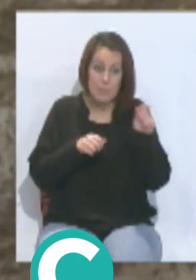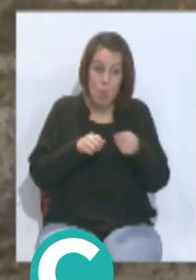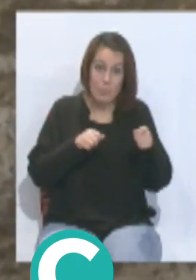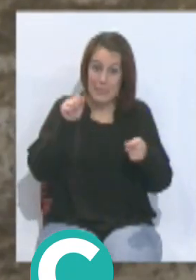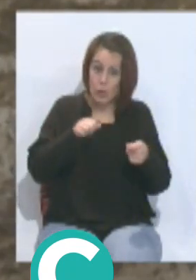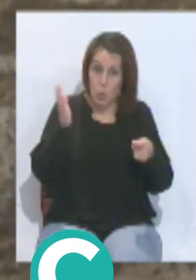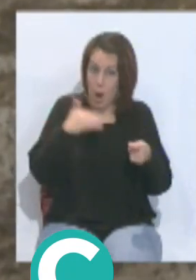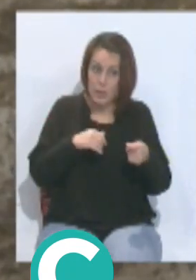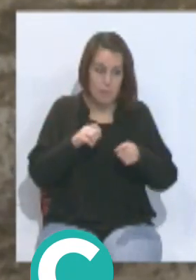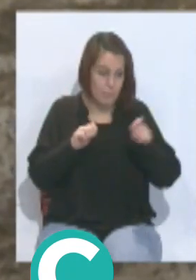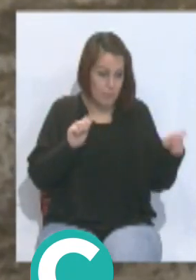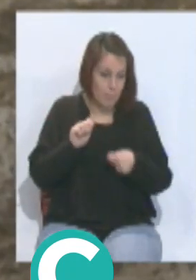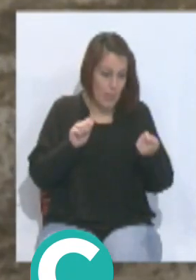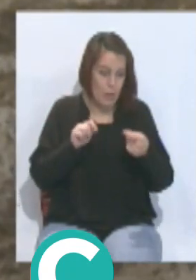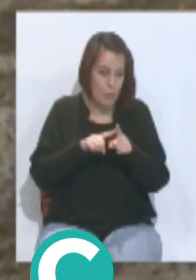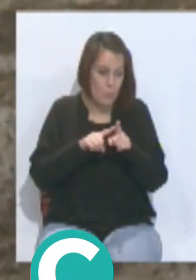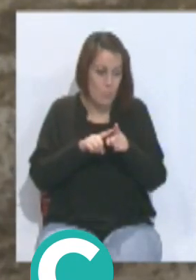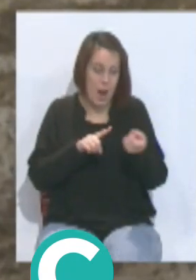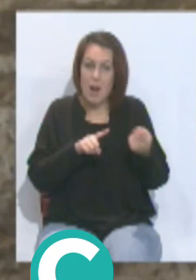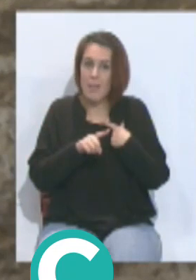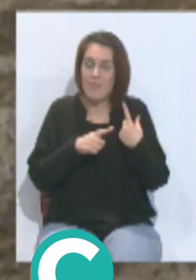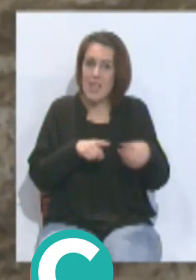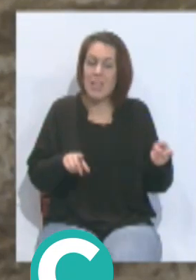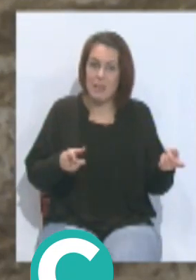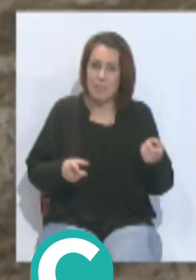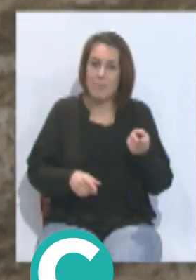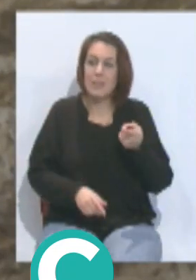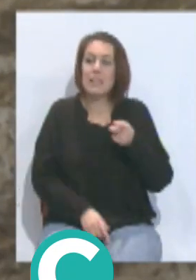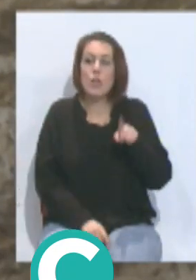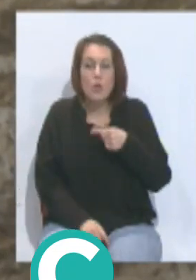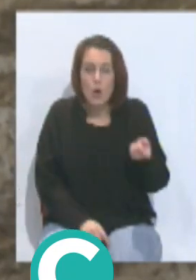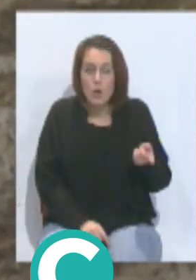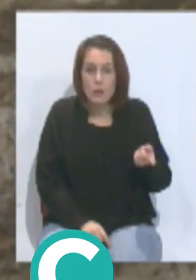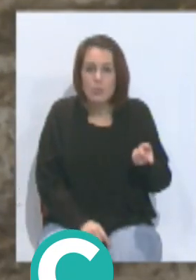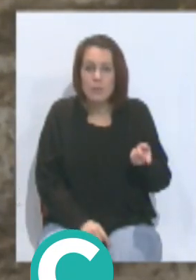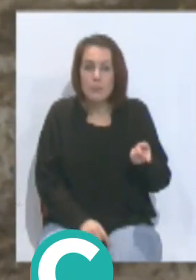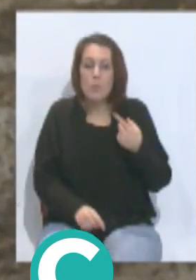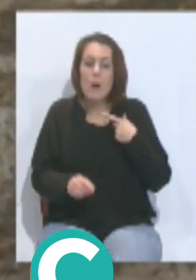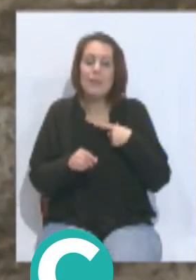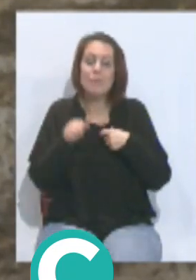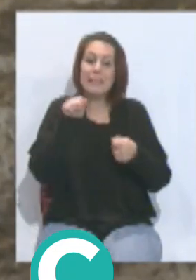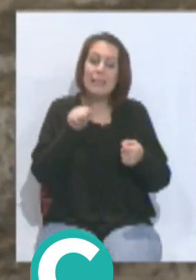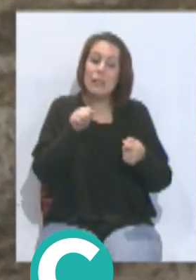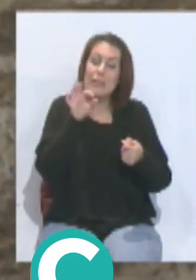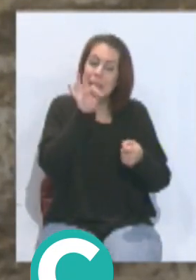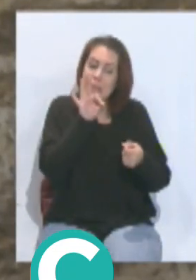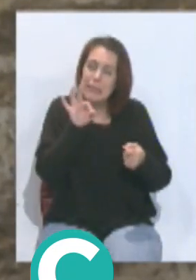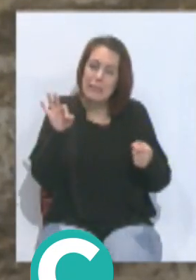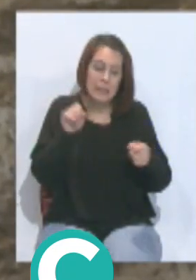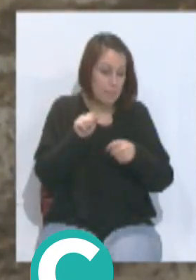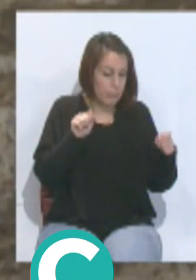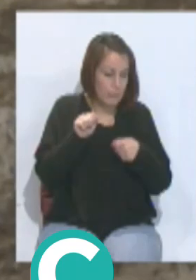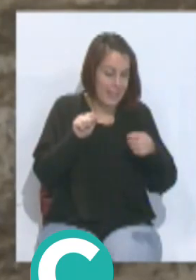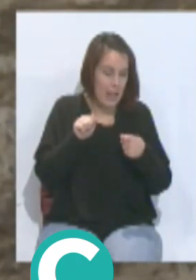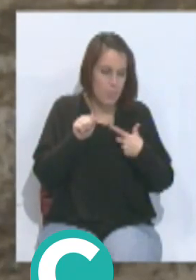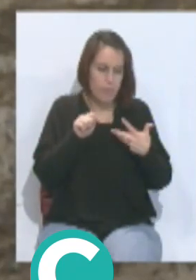platillo, el mazo no sería más estuoso. ¿Es cierto o no, David? La agudeza del platillo a la gravedad del mazo